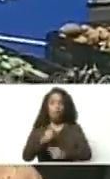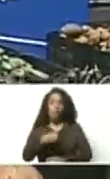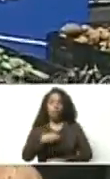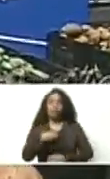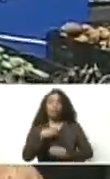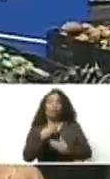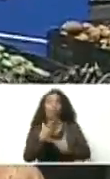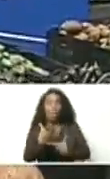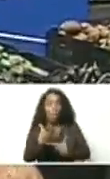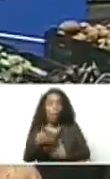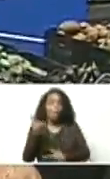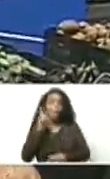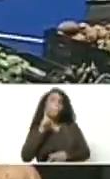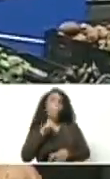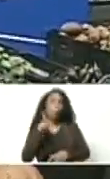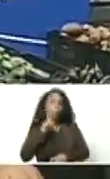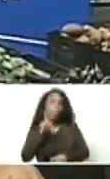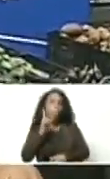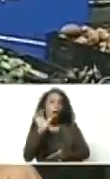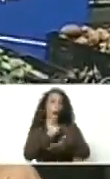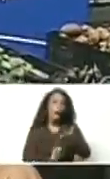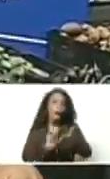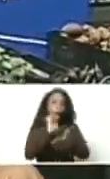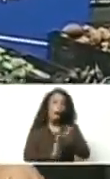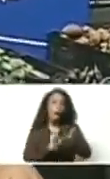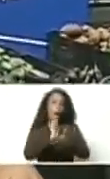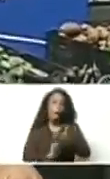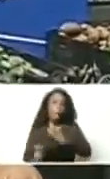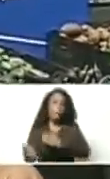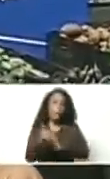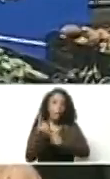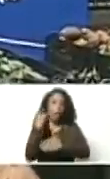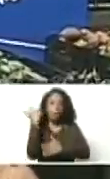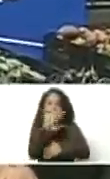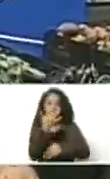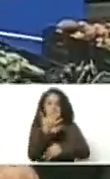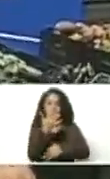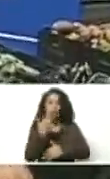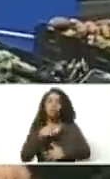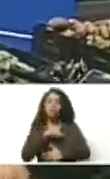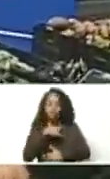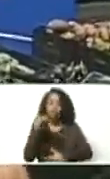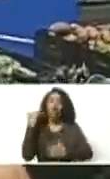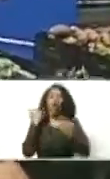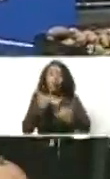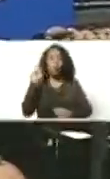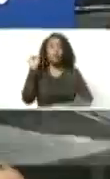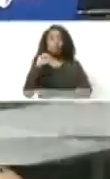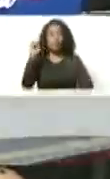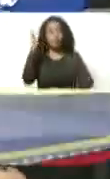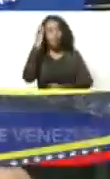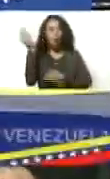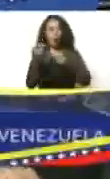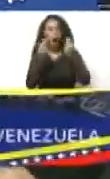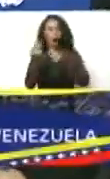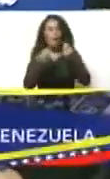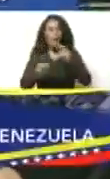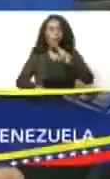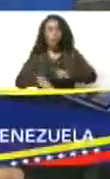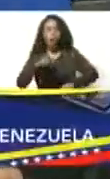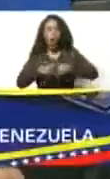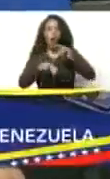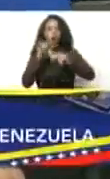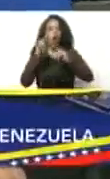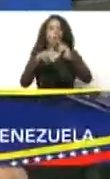aquí puro gamelote, gamelote, gamelote, gamelote. Nosotros ahora sí sabemos cómo se construye el socialismo,